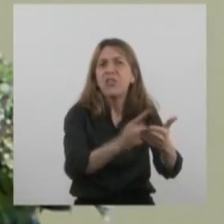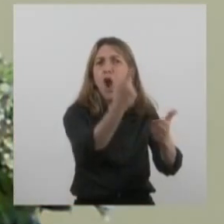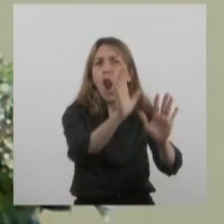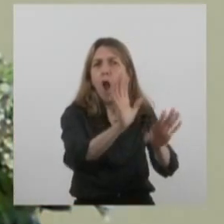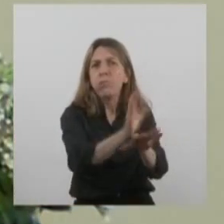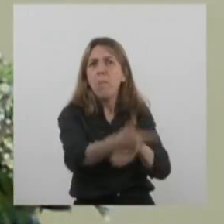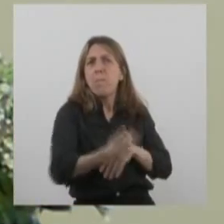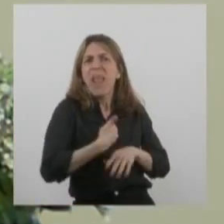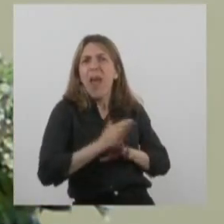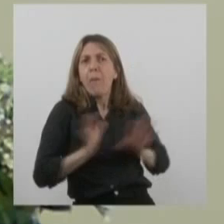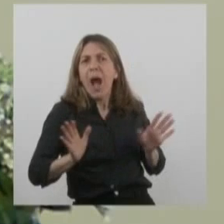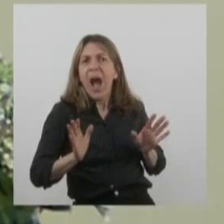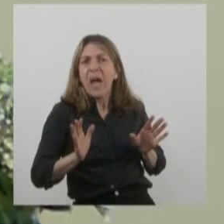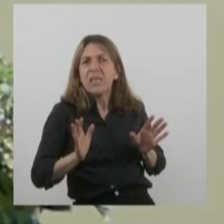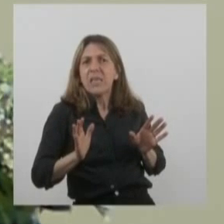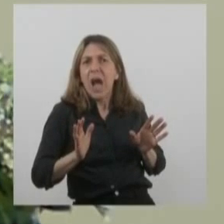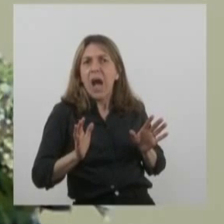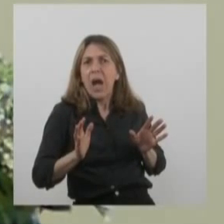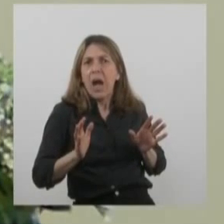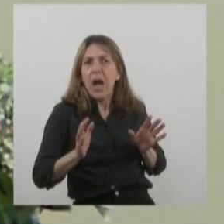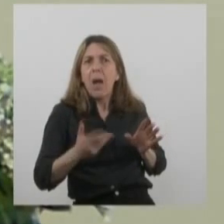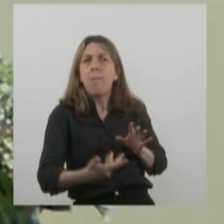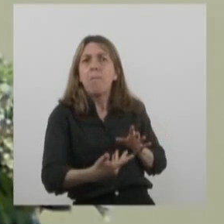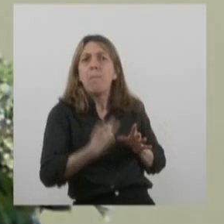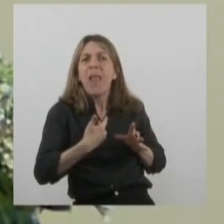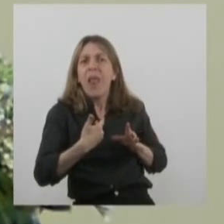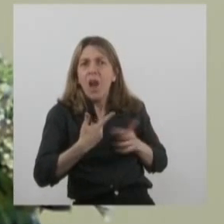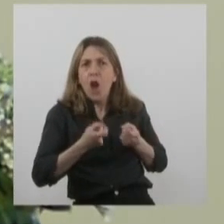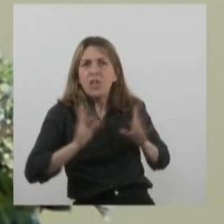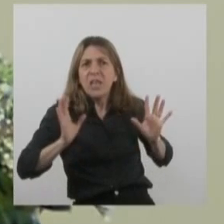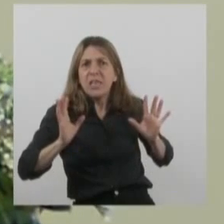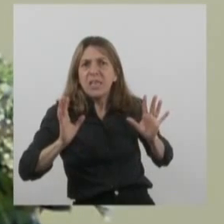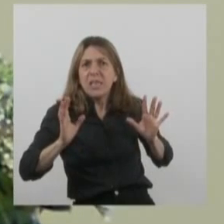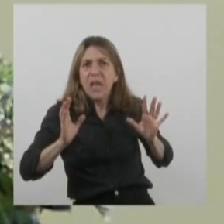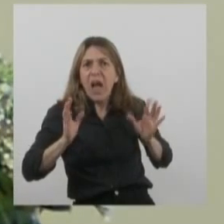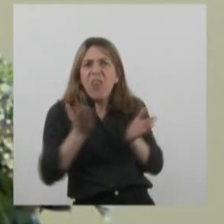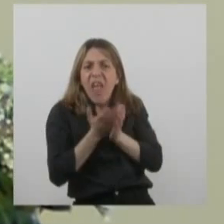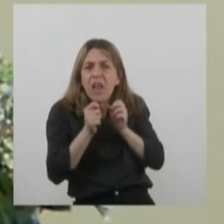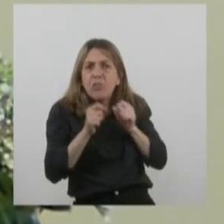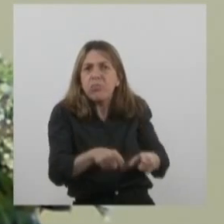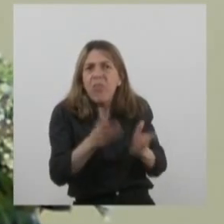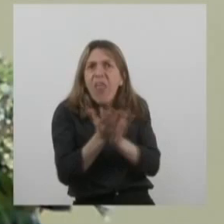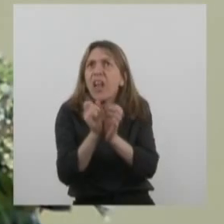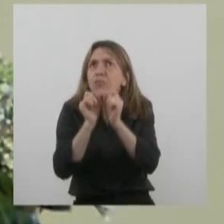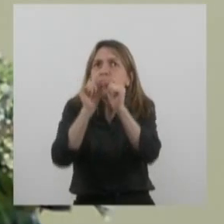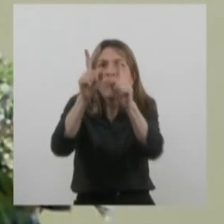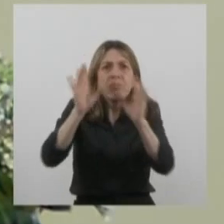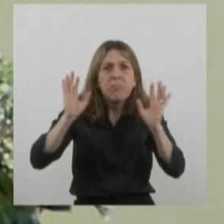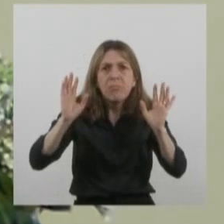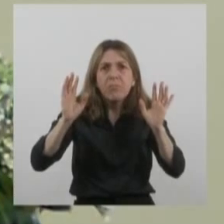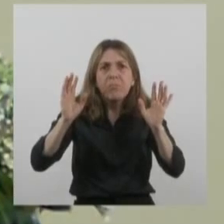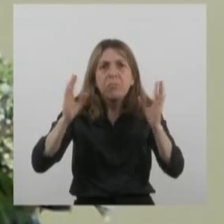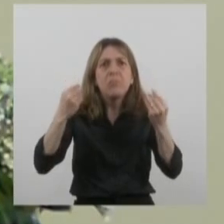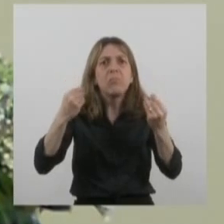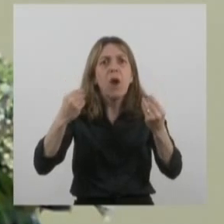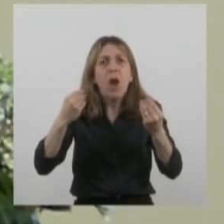pedir a la Argentina central derechos que objetivamente tienen. Si no